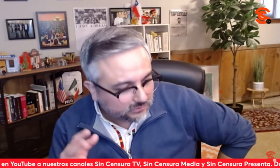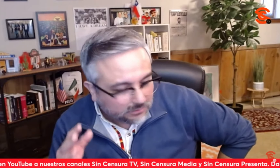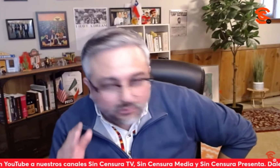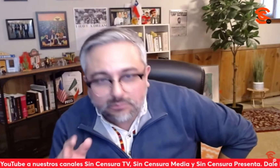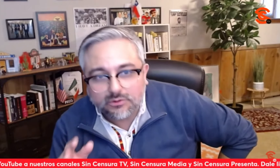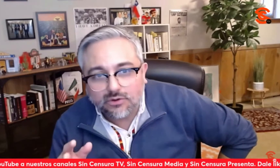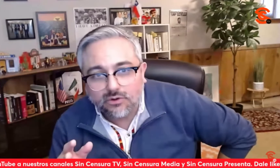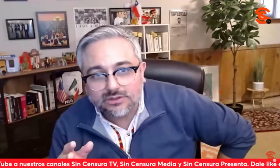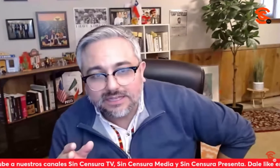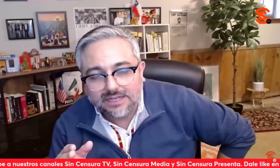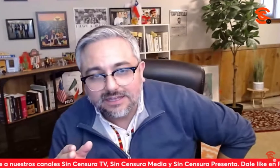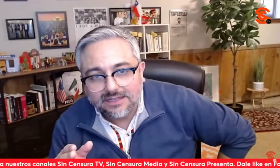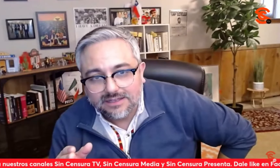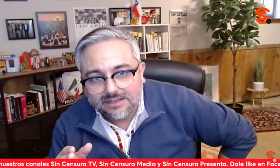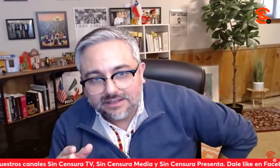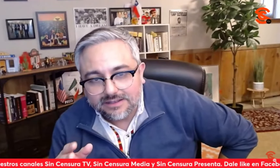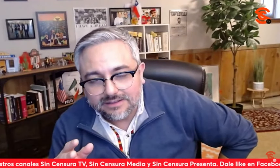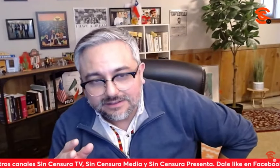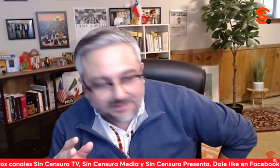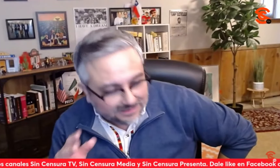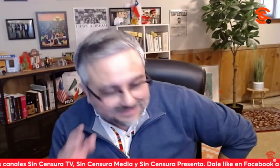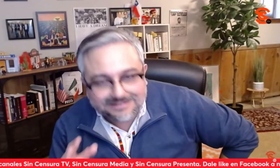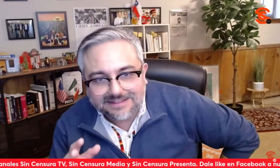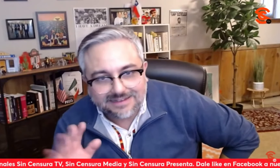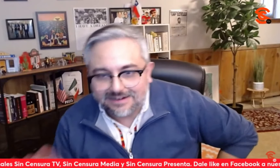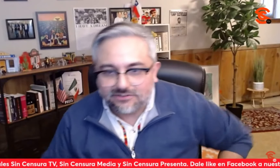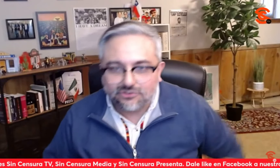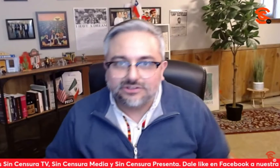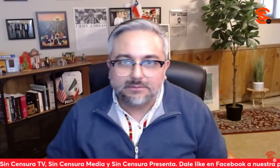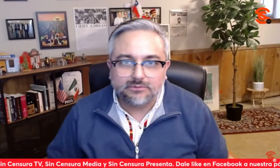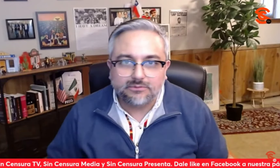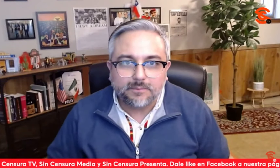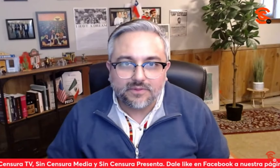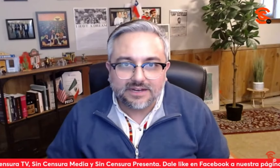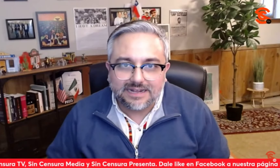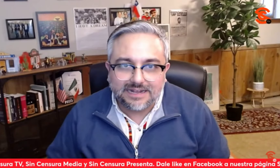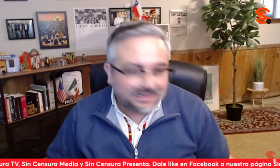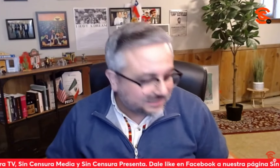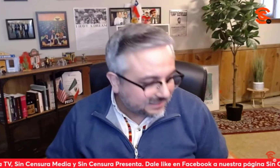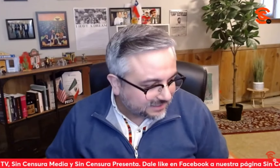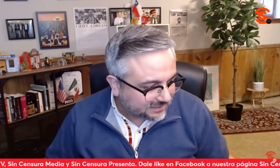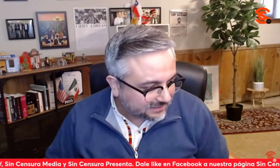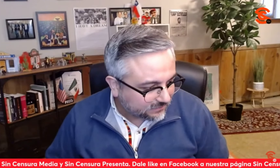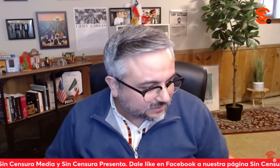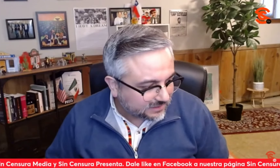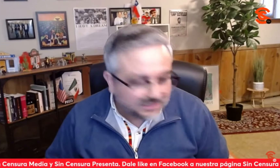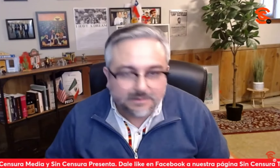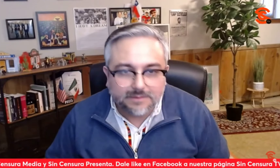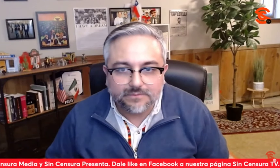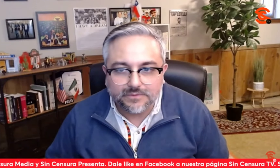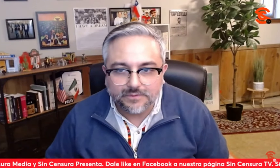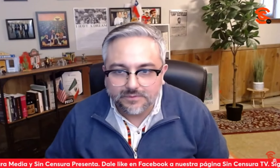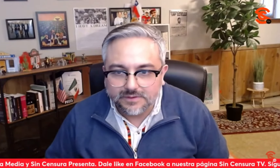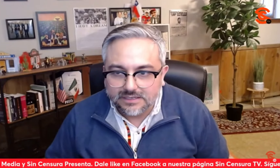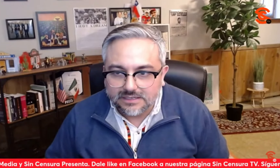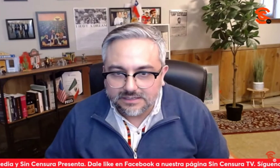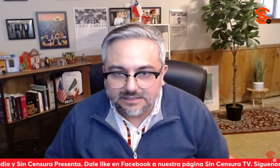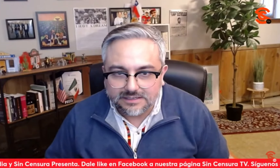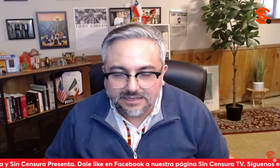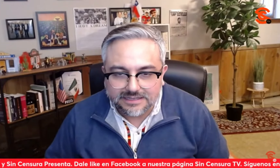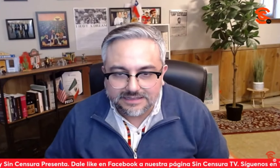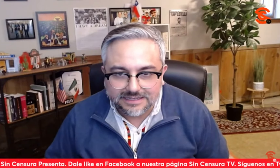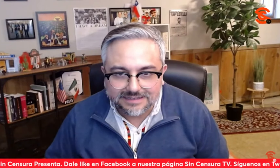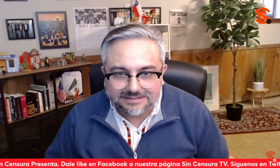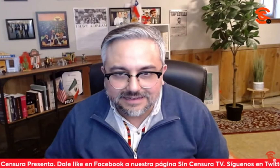nuestra pausa muy, muy corta, esta declaración tenemos que ponerla aquí, en definitiva, ¿no?